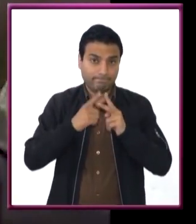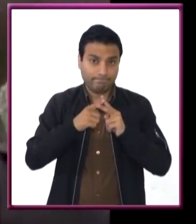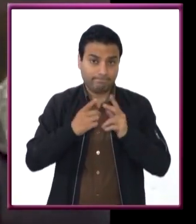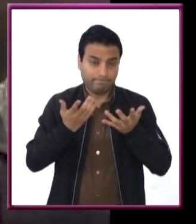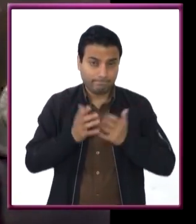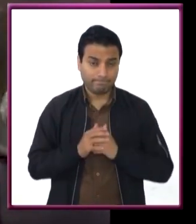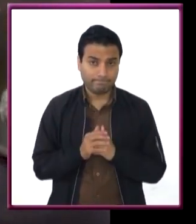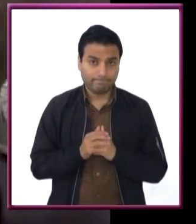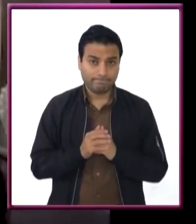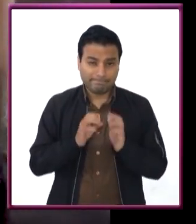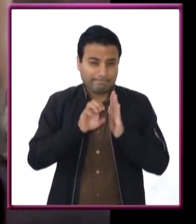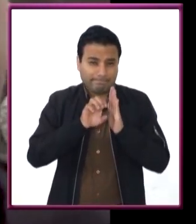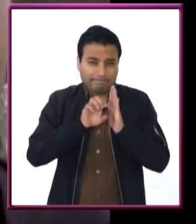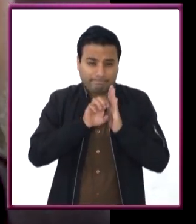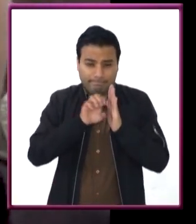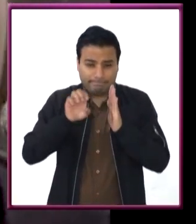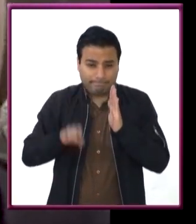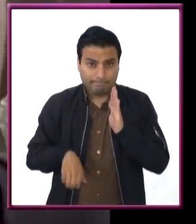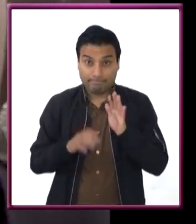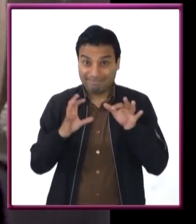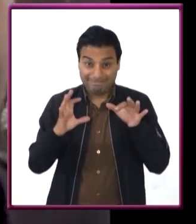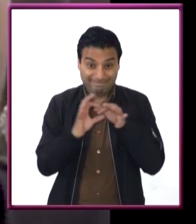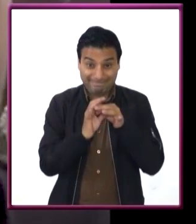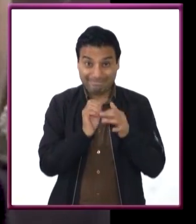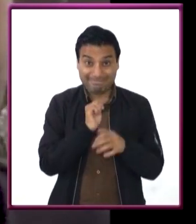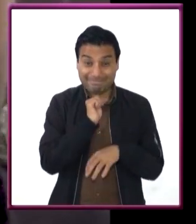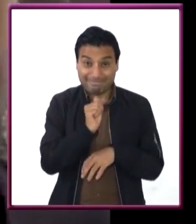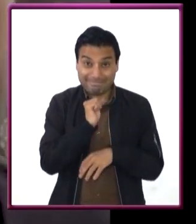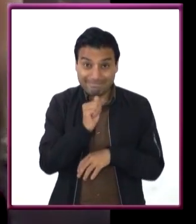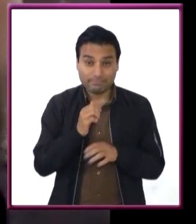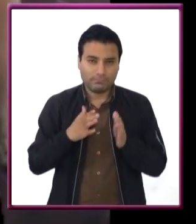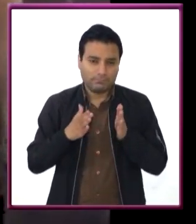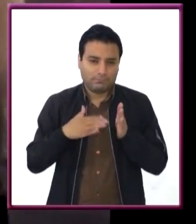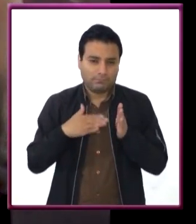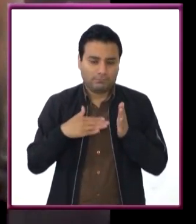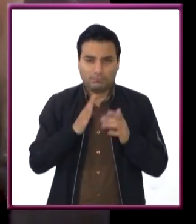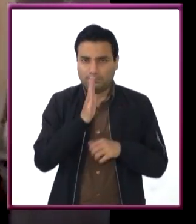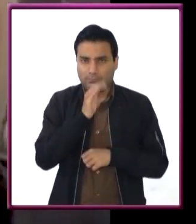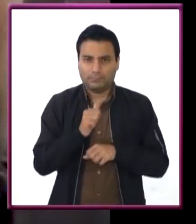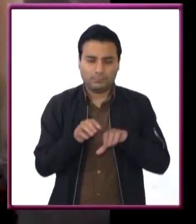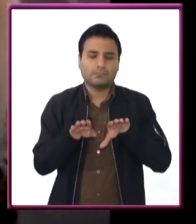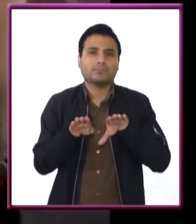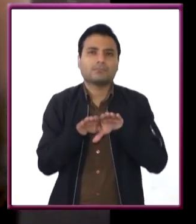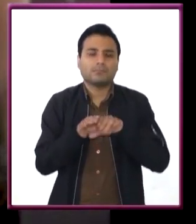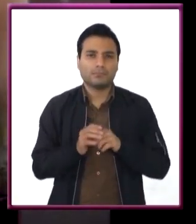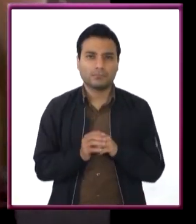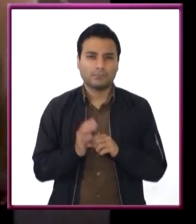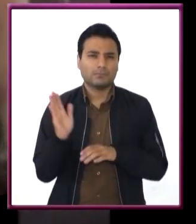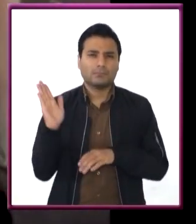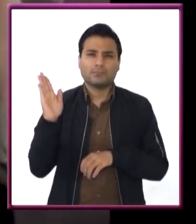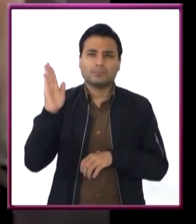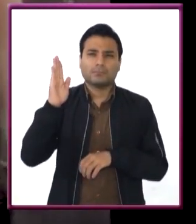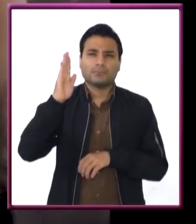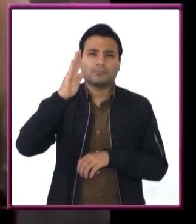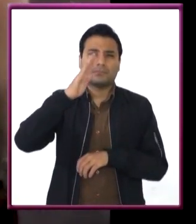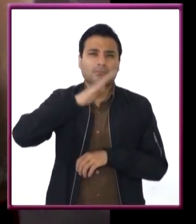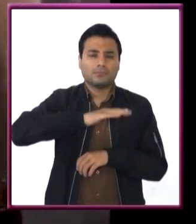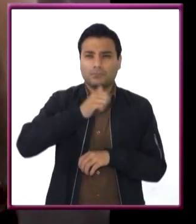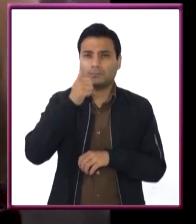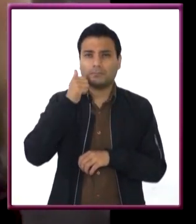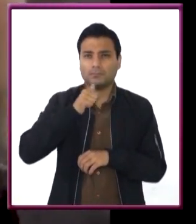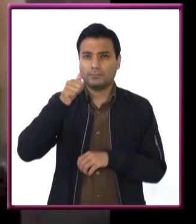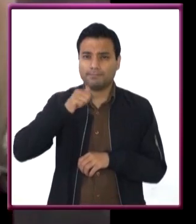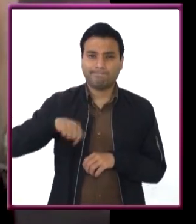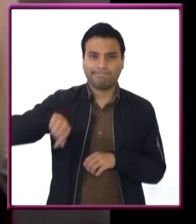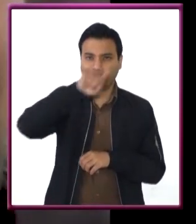las matemáticas, pues no se puede cocinar, digamos, durante todo el día y todo el tiempo tenemos